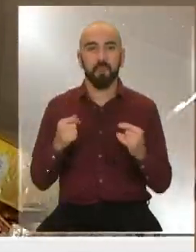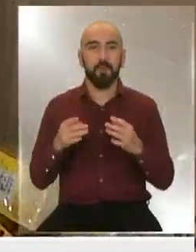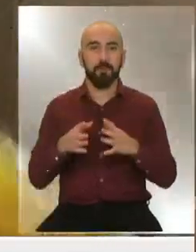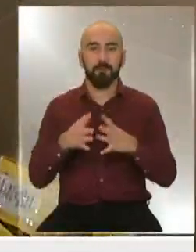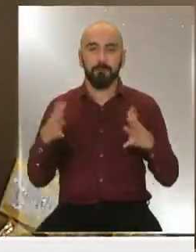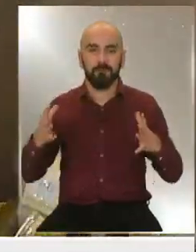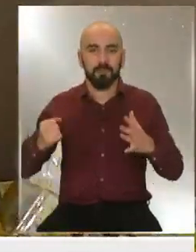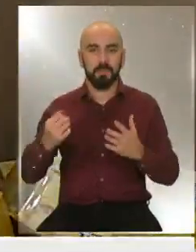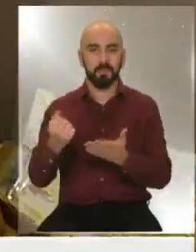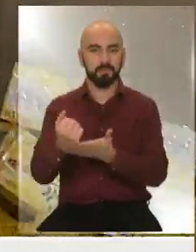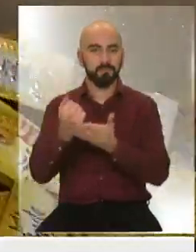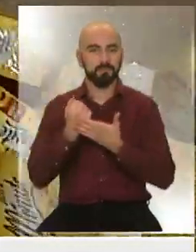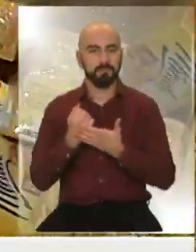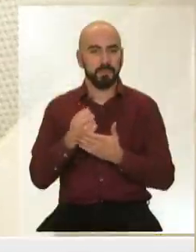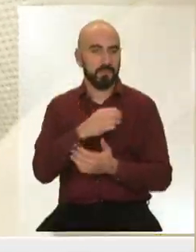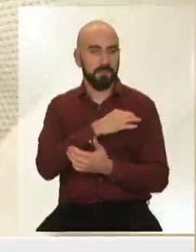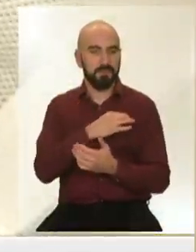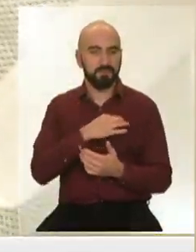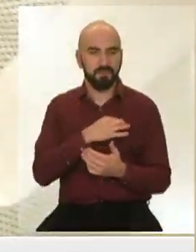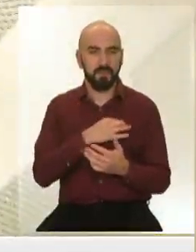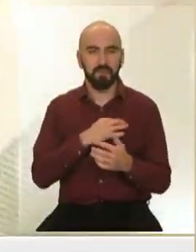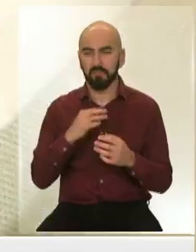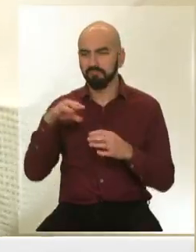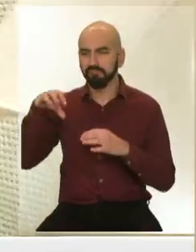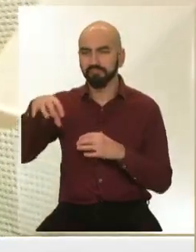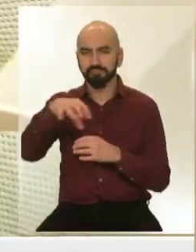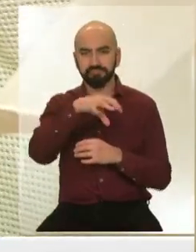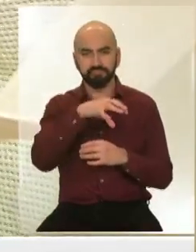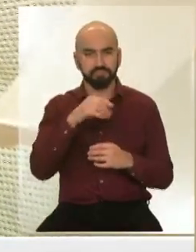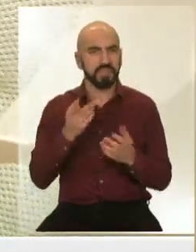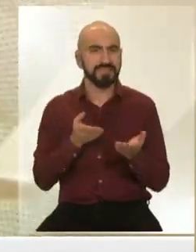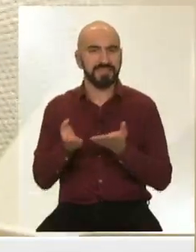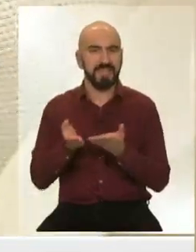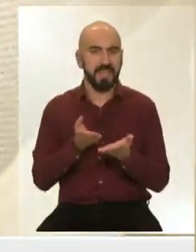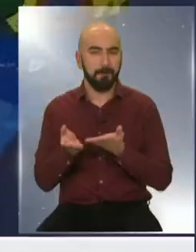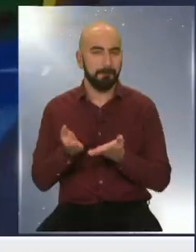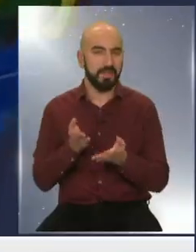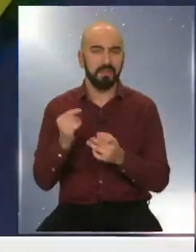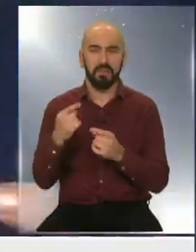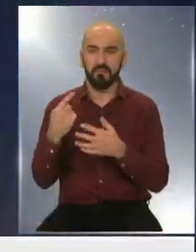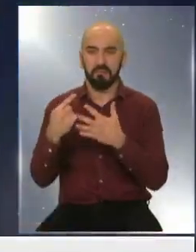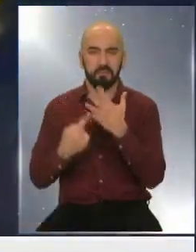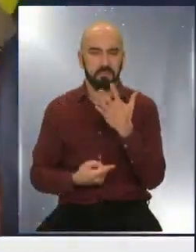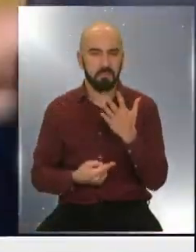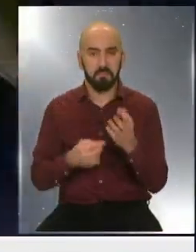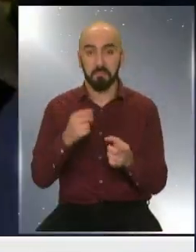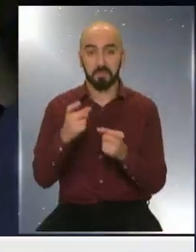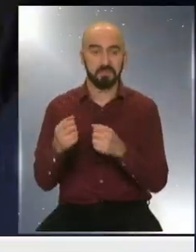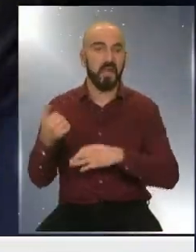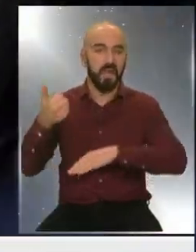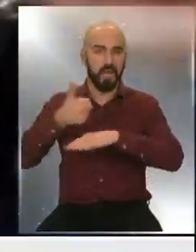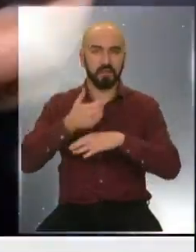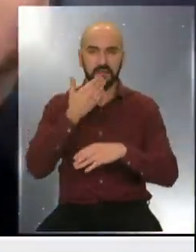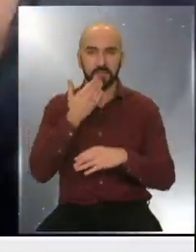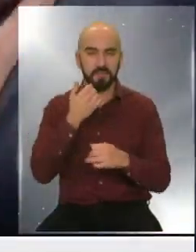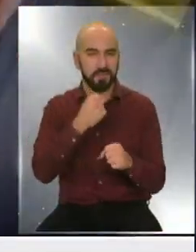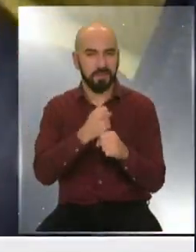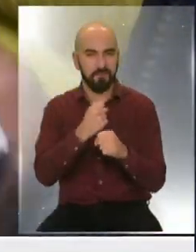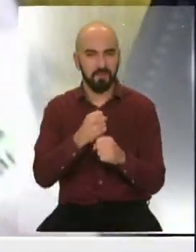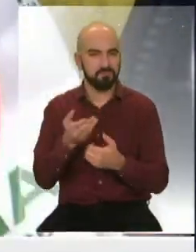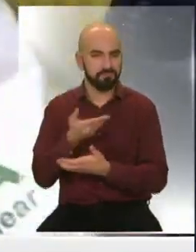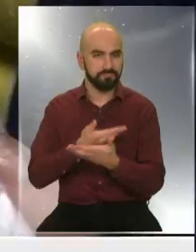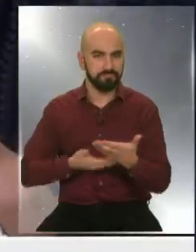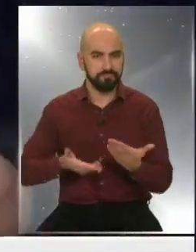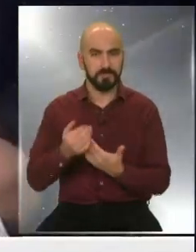colaboración de los ministerios y de todo el mundo. Los seremis, los gobernadores han estado trabajando, también los alcaldes, y queremos